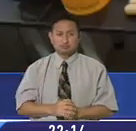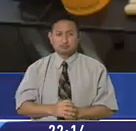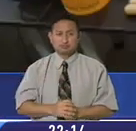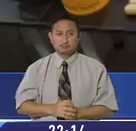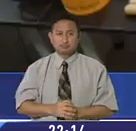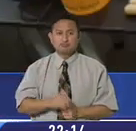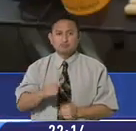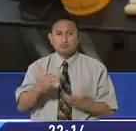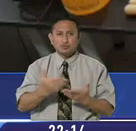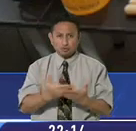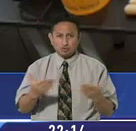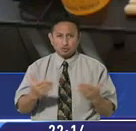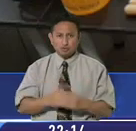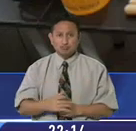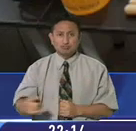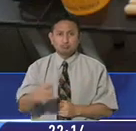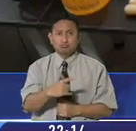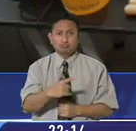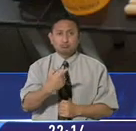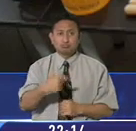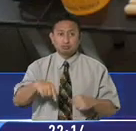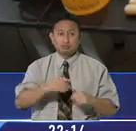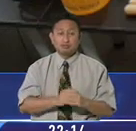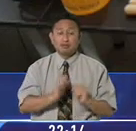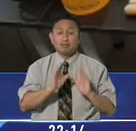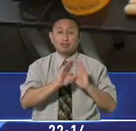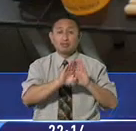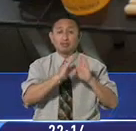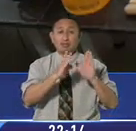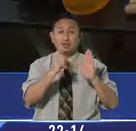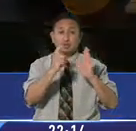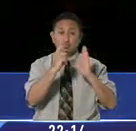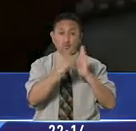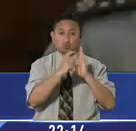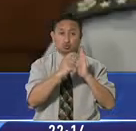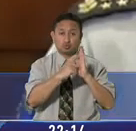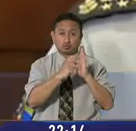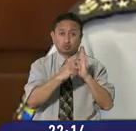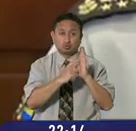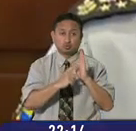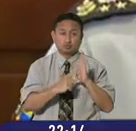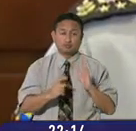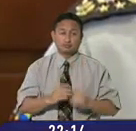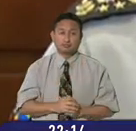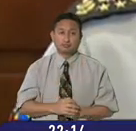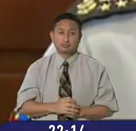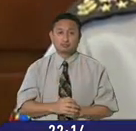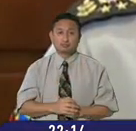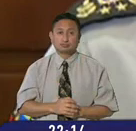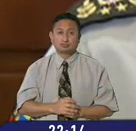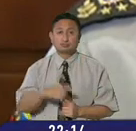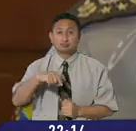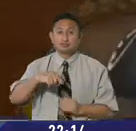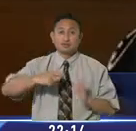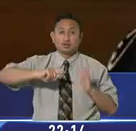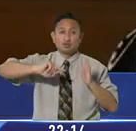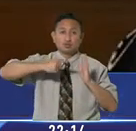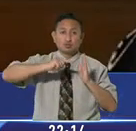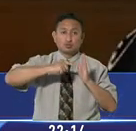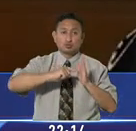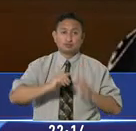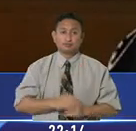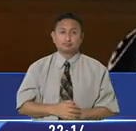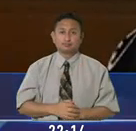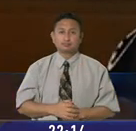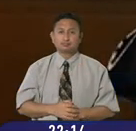demás instrumentos que sirven para soldar puertas como soldadoras. Tenemos taladros. ¿Cuándo va a